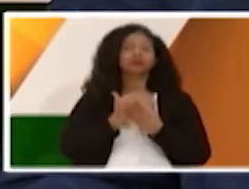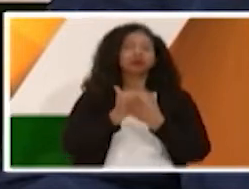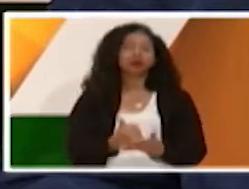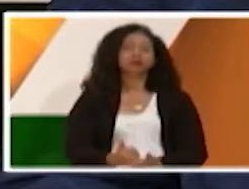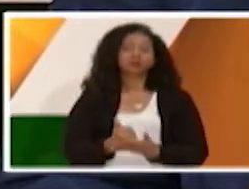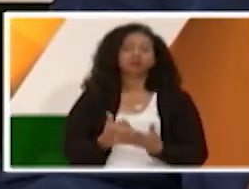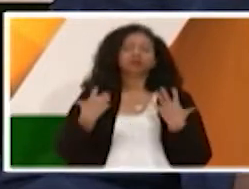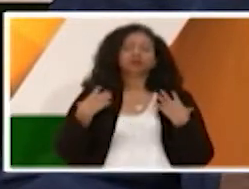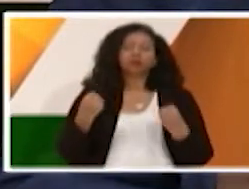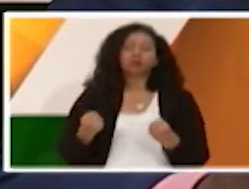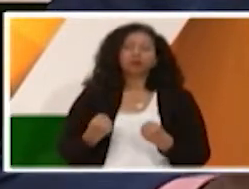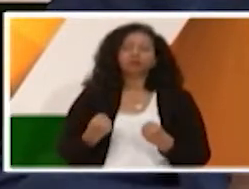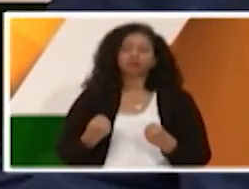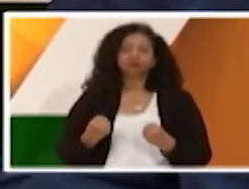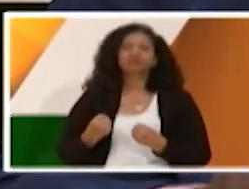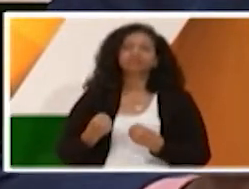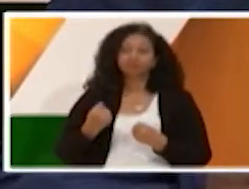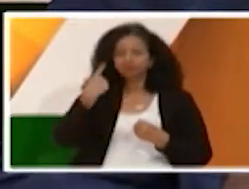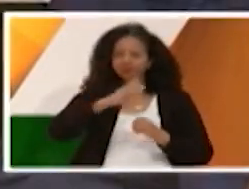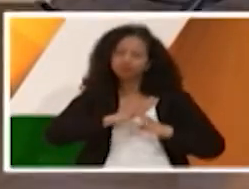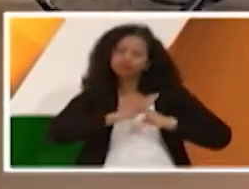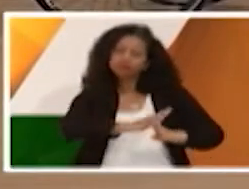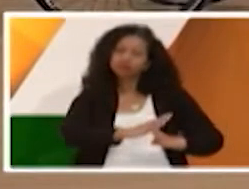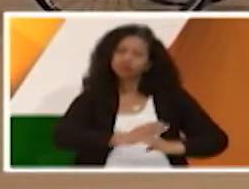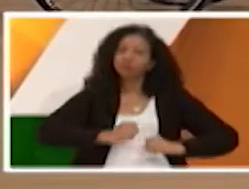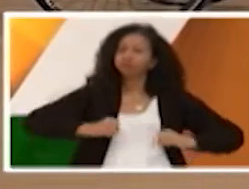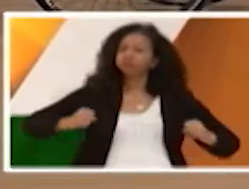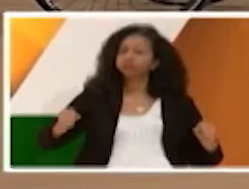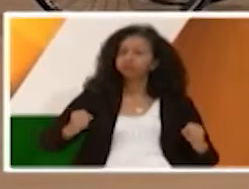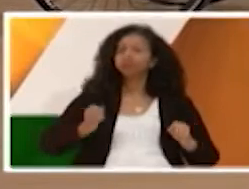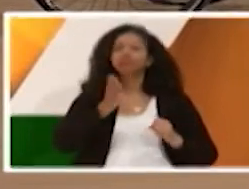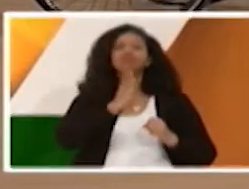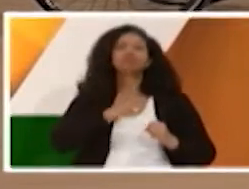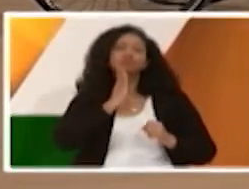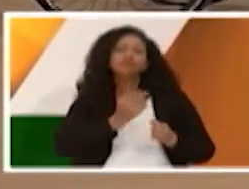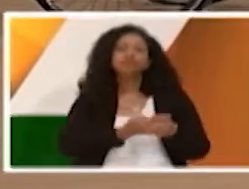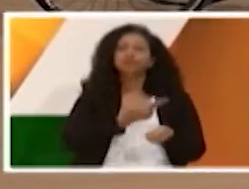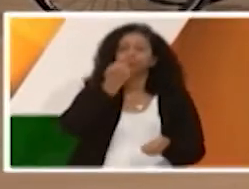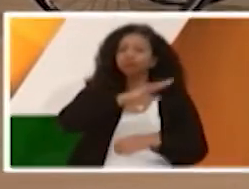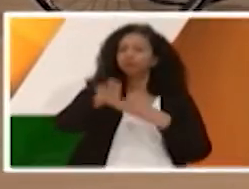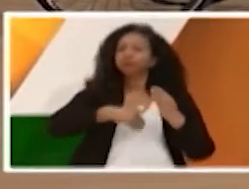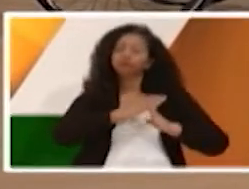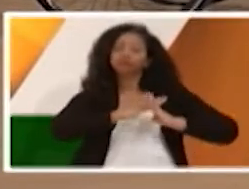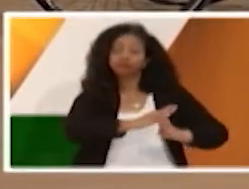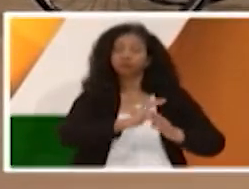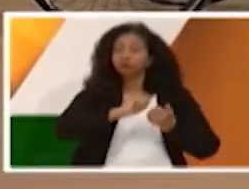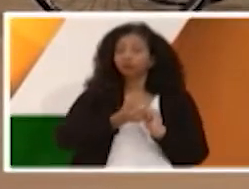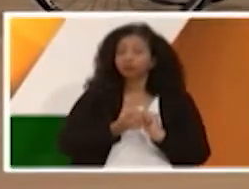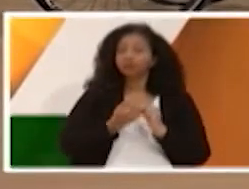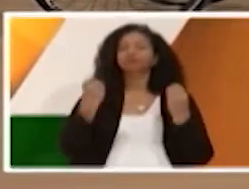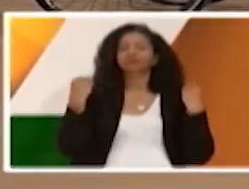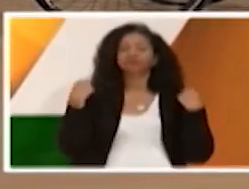que tiene la humanidad para combatir la obesidad, la hipertensión, la diabetes y otros males que afectan a la